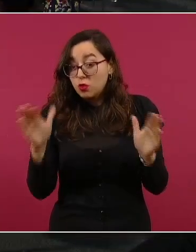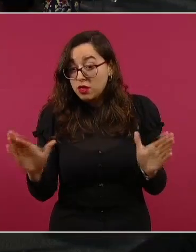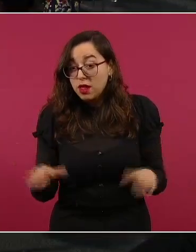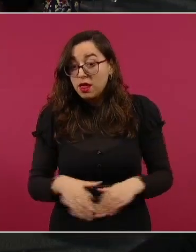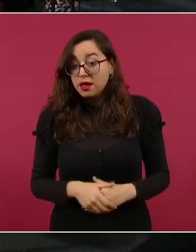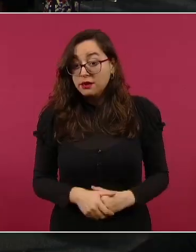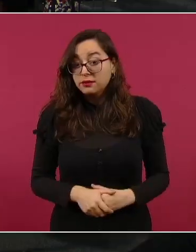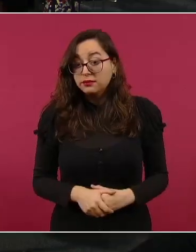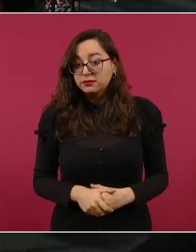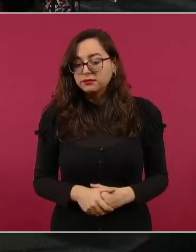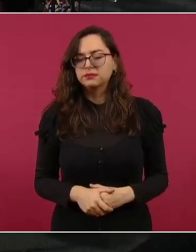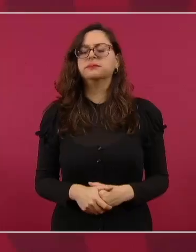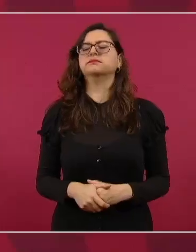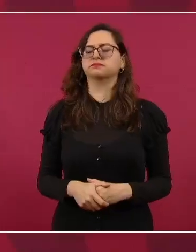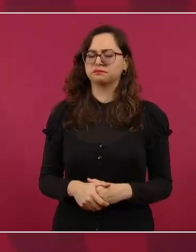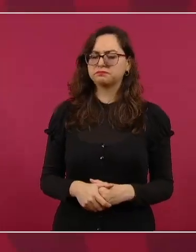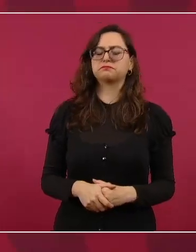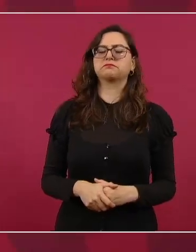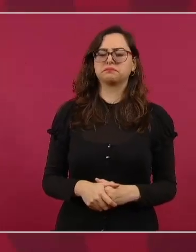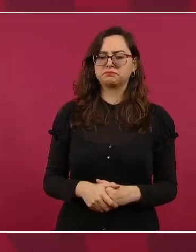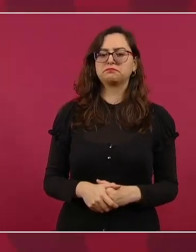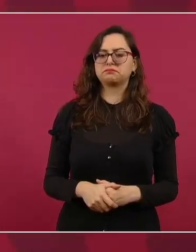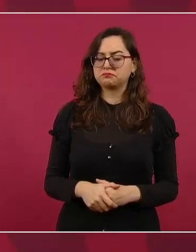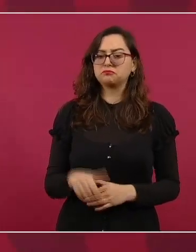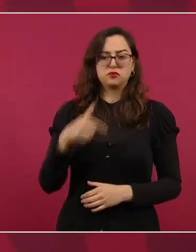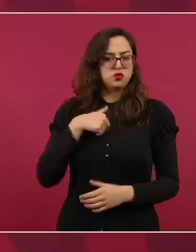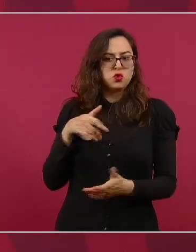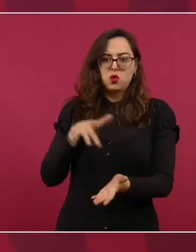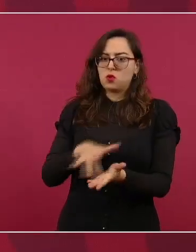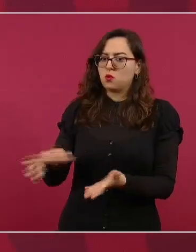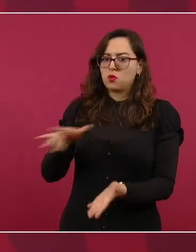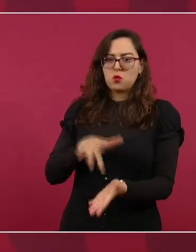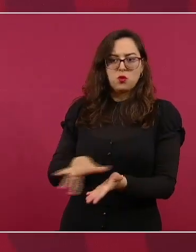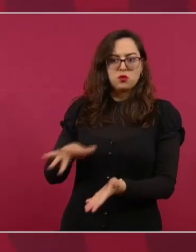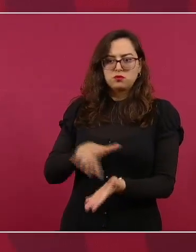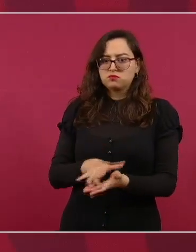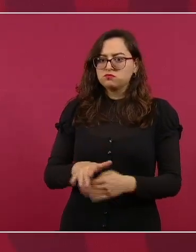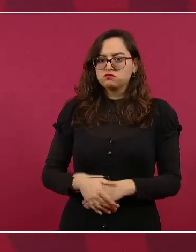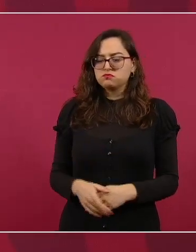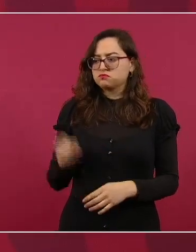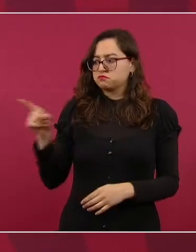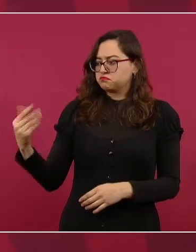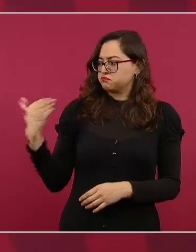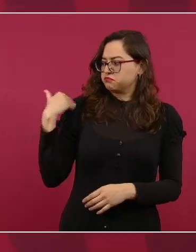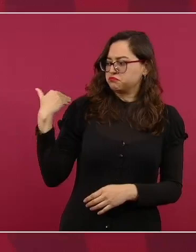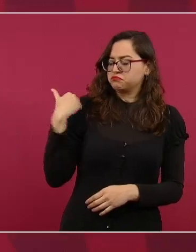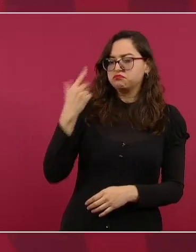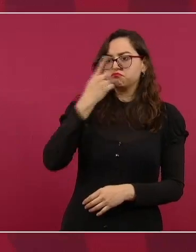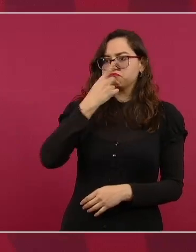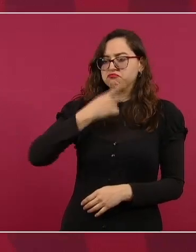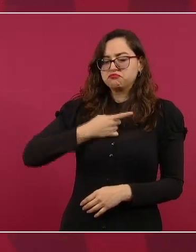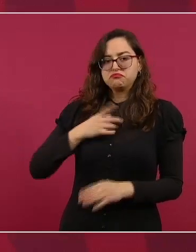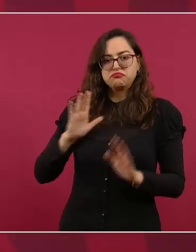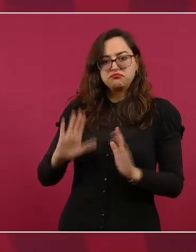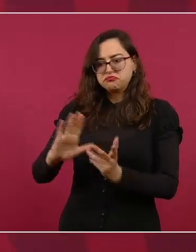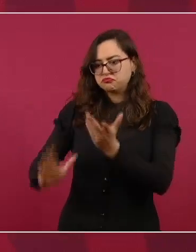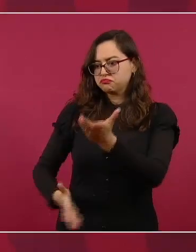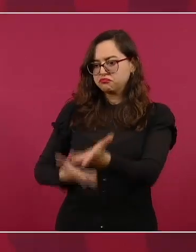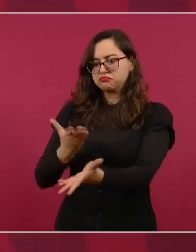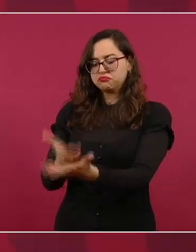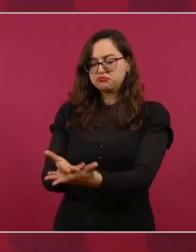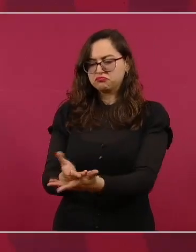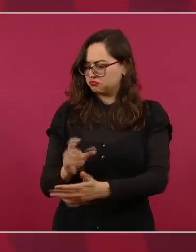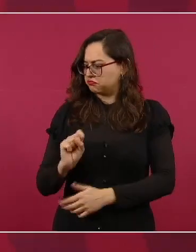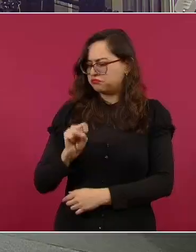a Alejandro Encinas. Es cuestión de que él retome este asunto y va a contar con